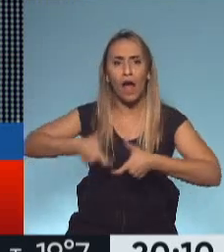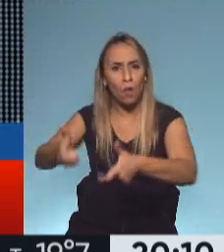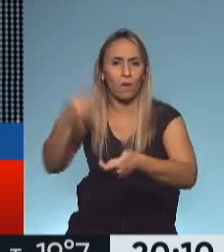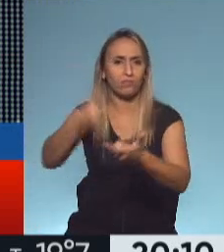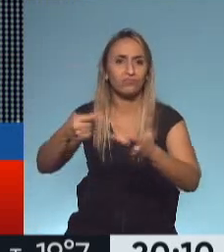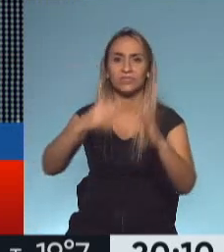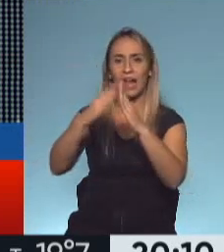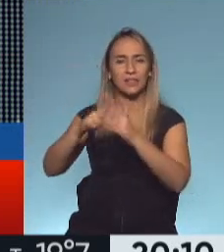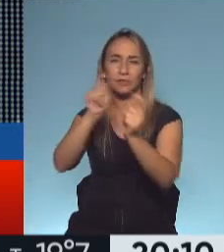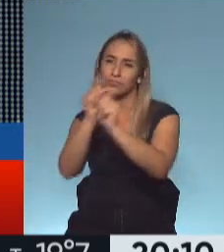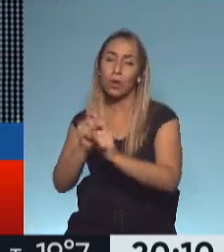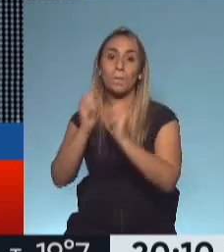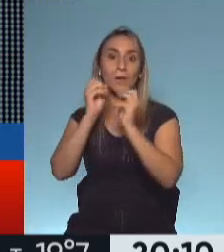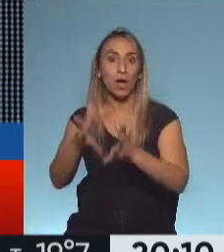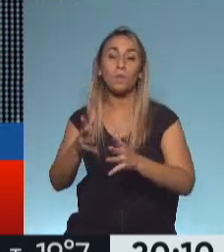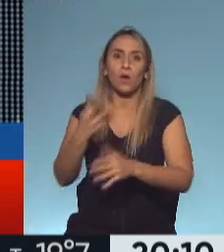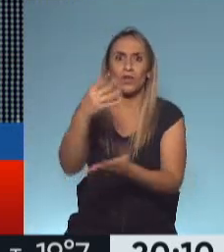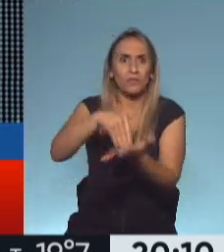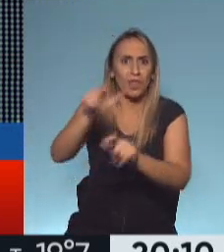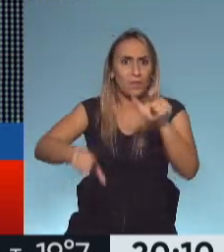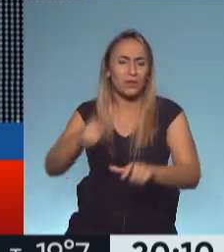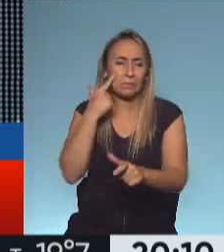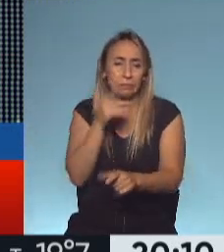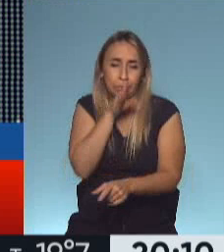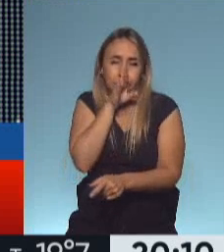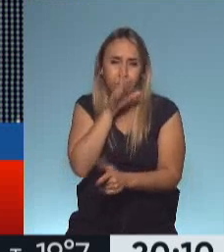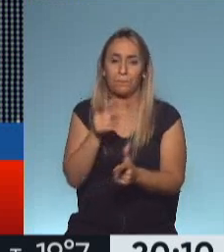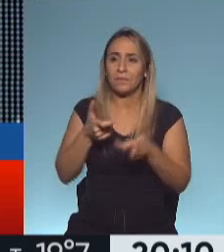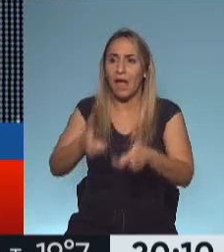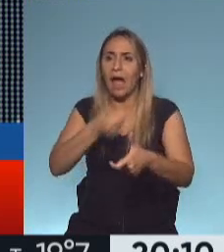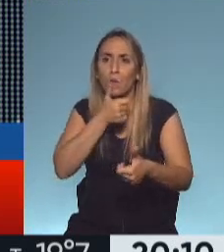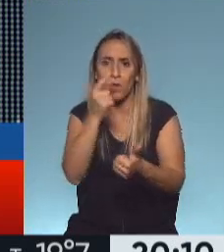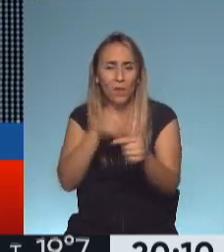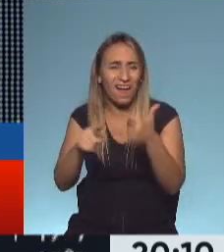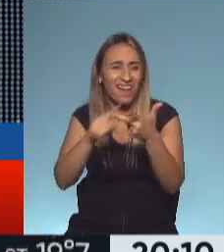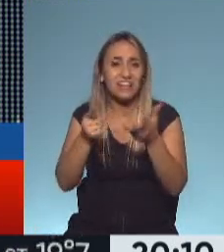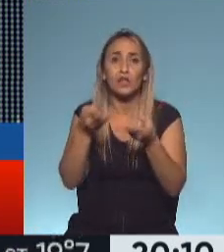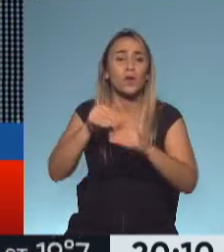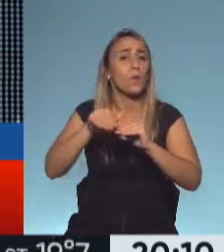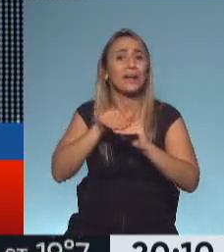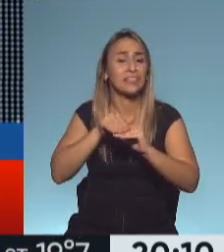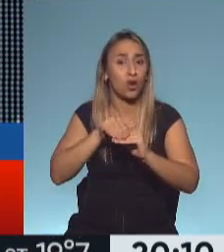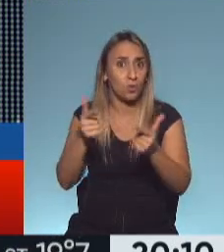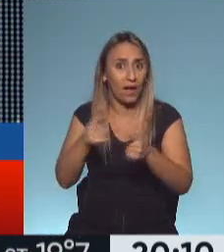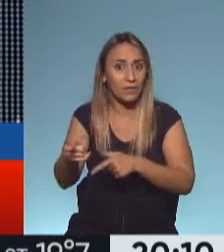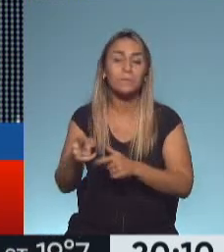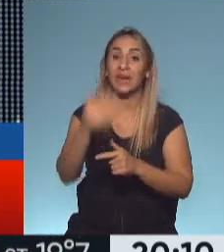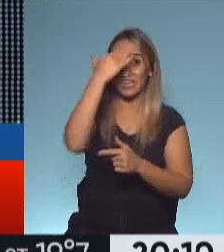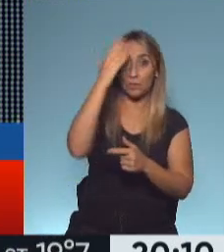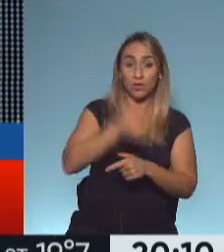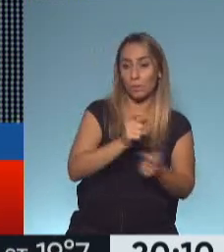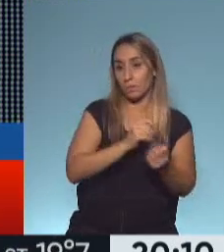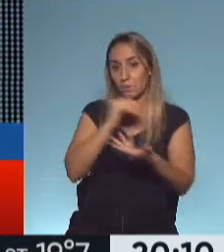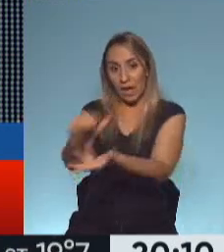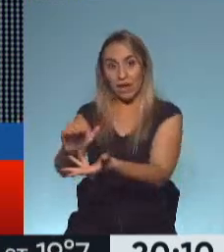las viviendas de 4 millones de argentinos que viven hacinados, sin agua, sin servicios básicos, viven en el siglo XIX más que en el siglo XXI. 15% va a eso, yo estoy